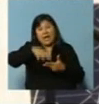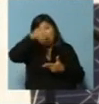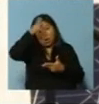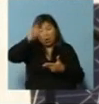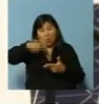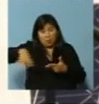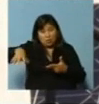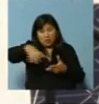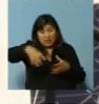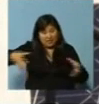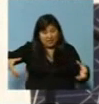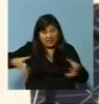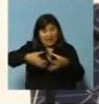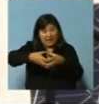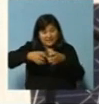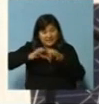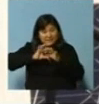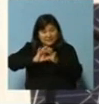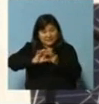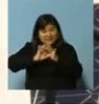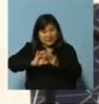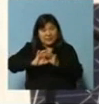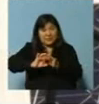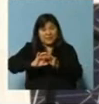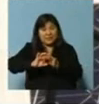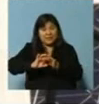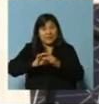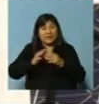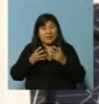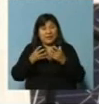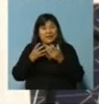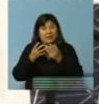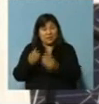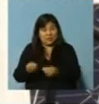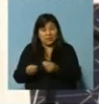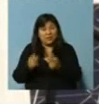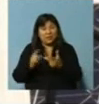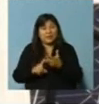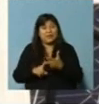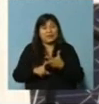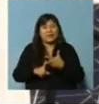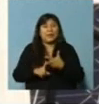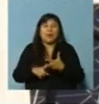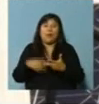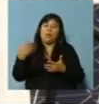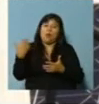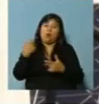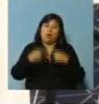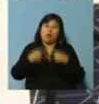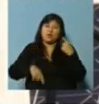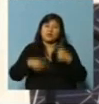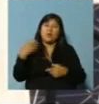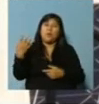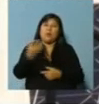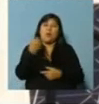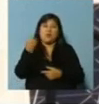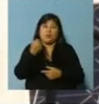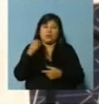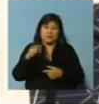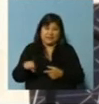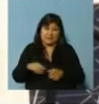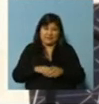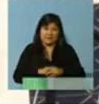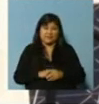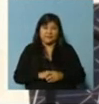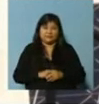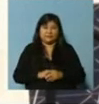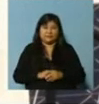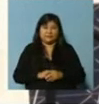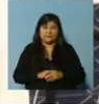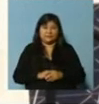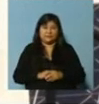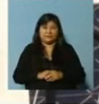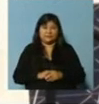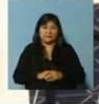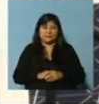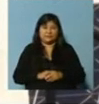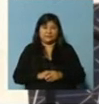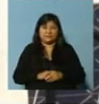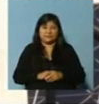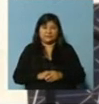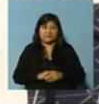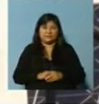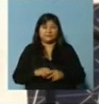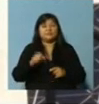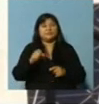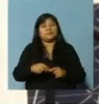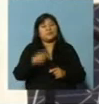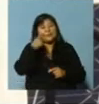también colabora, se pueden hacer cosas muy importantes. Y en este caso, asociado a